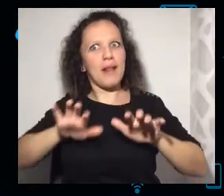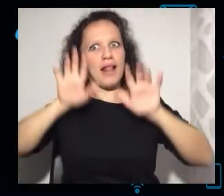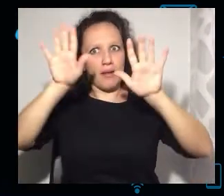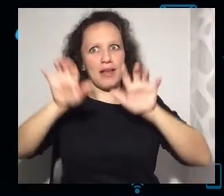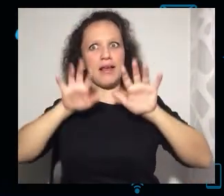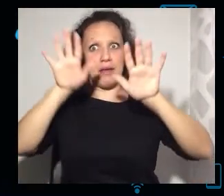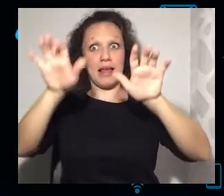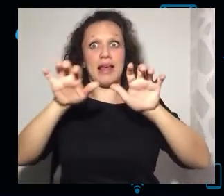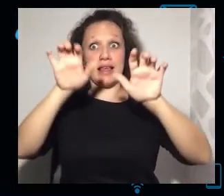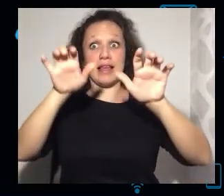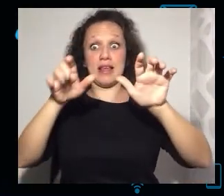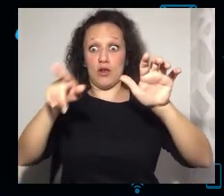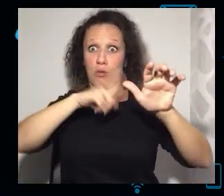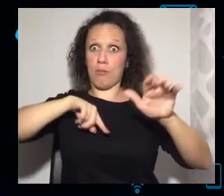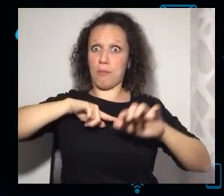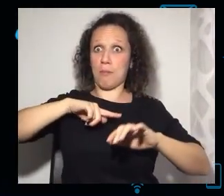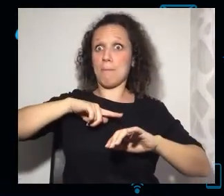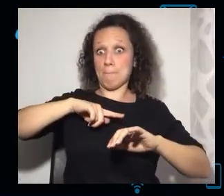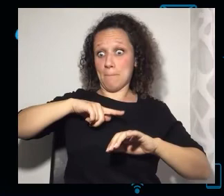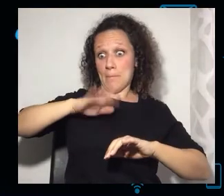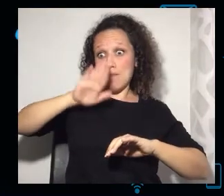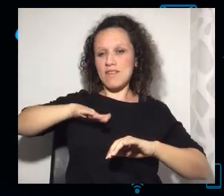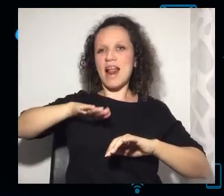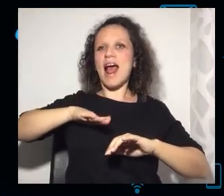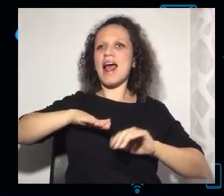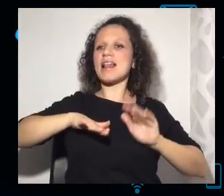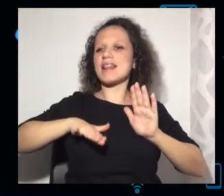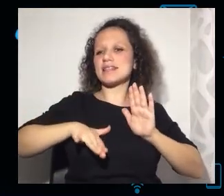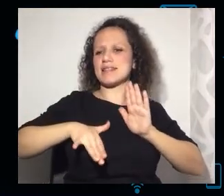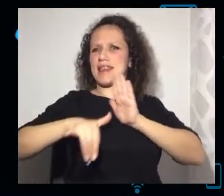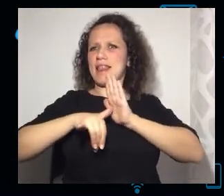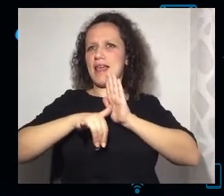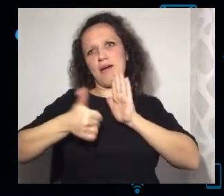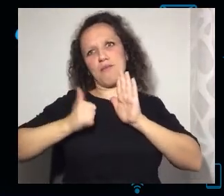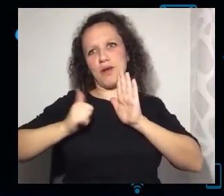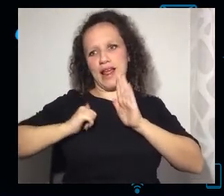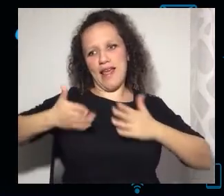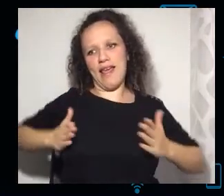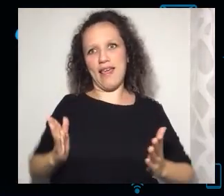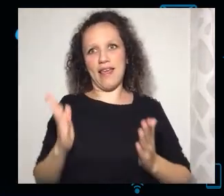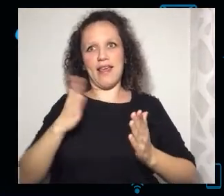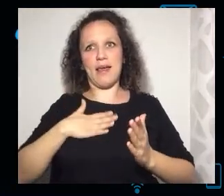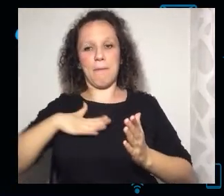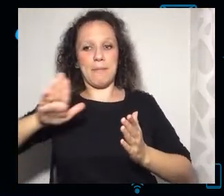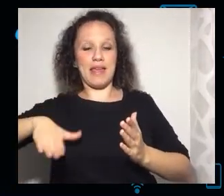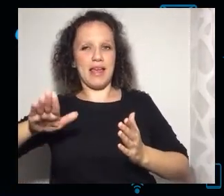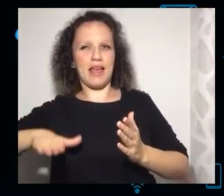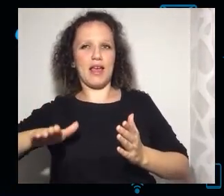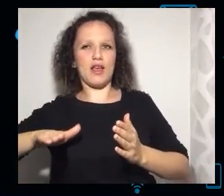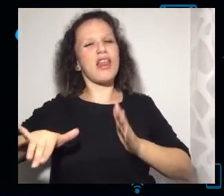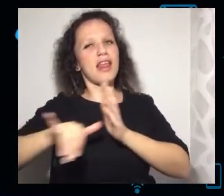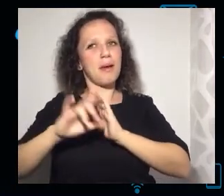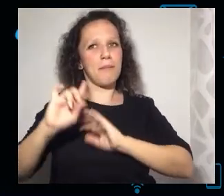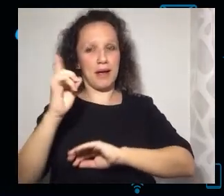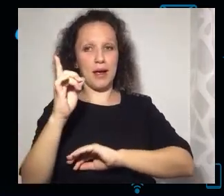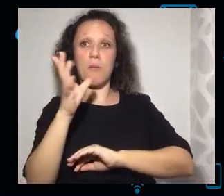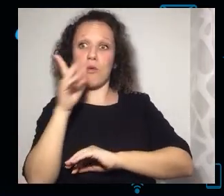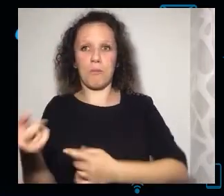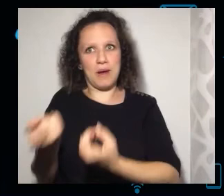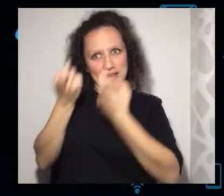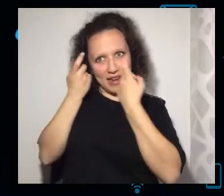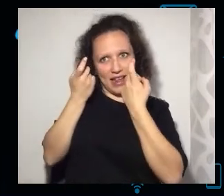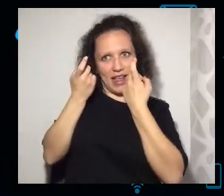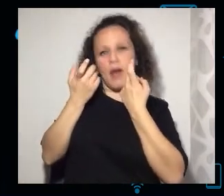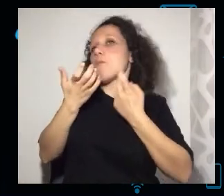tanto creo que eso nos acerca no nos puede acercar a los a los más pequeños de la misma que cuando uno ha tenido que